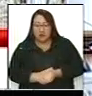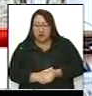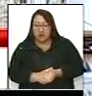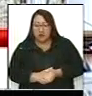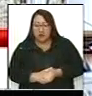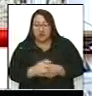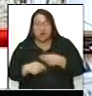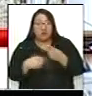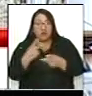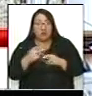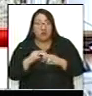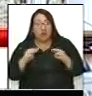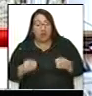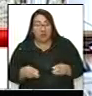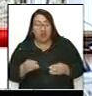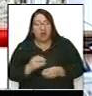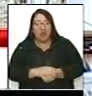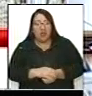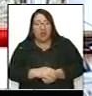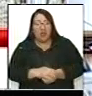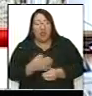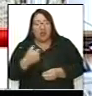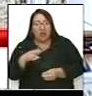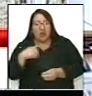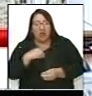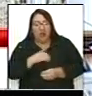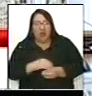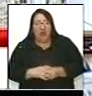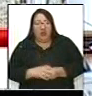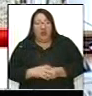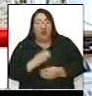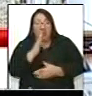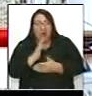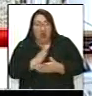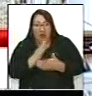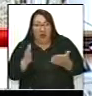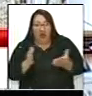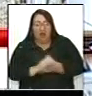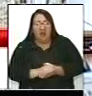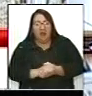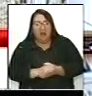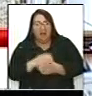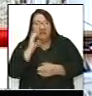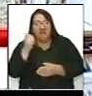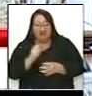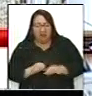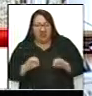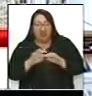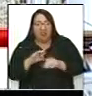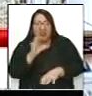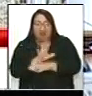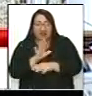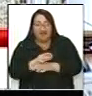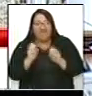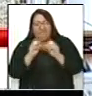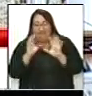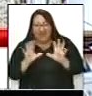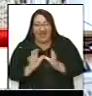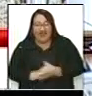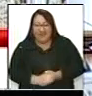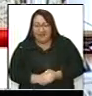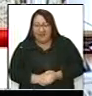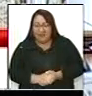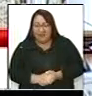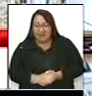esta segunda mesa que la estamos inaugurando, y creo que va a ser una tarde maravillosa,